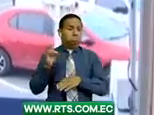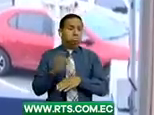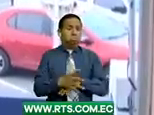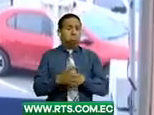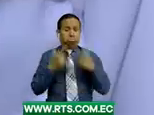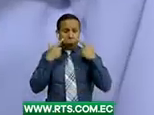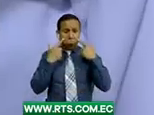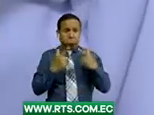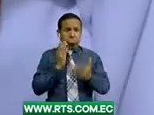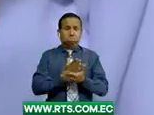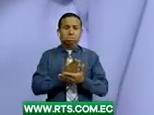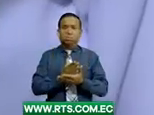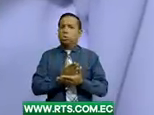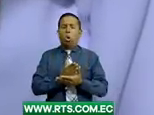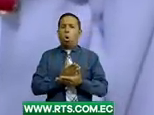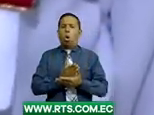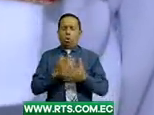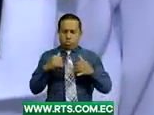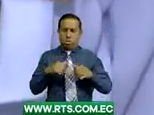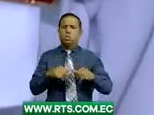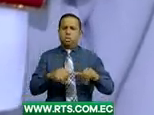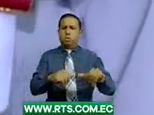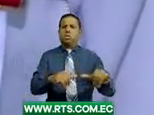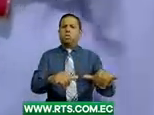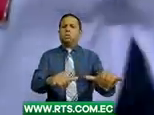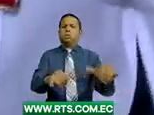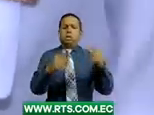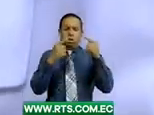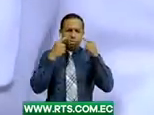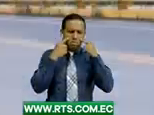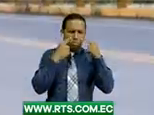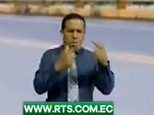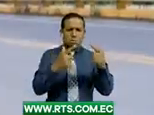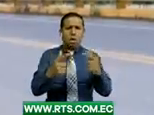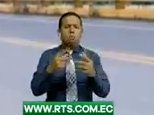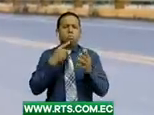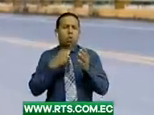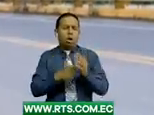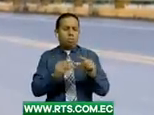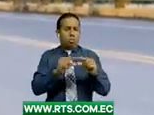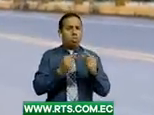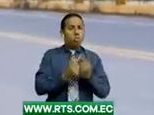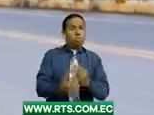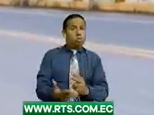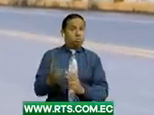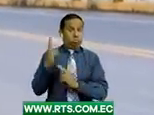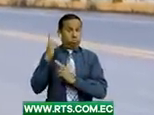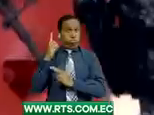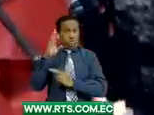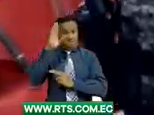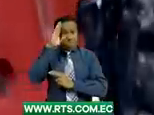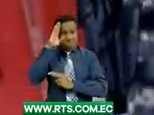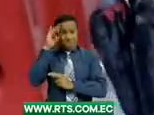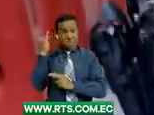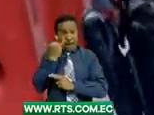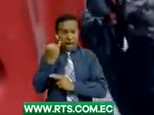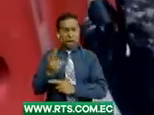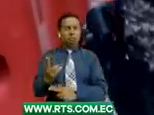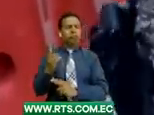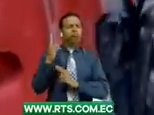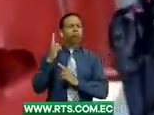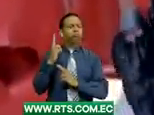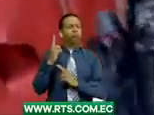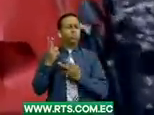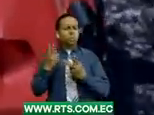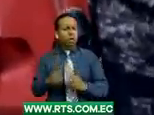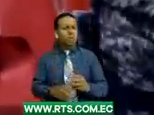de Operaciones Norte. El oficial señaló que los repartos militares que son parte de estas operaciones permiten mantener blindada a Esmeraldas y que